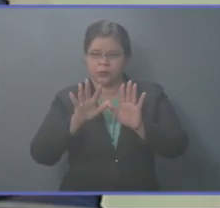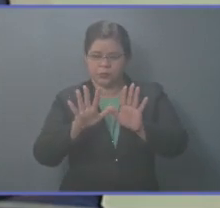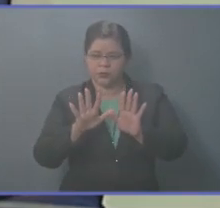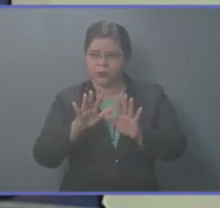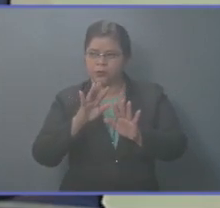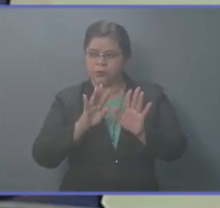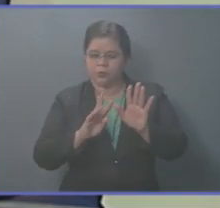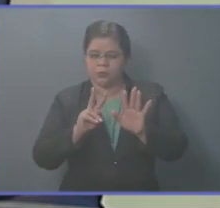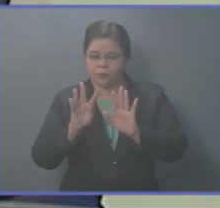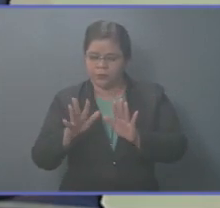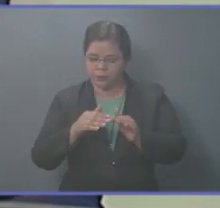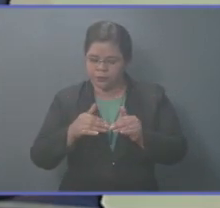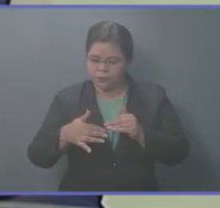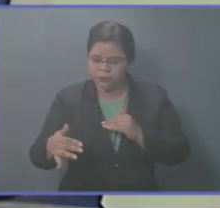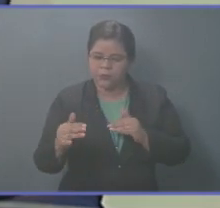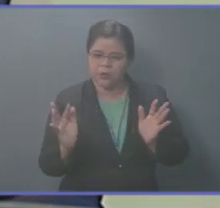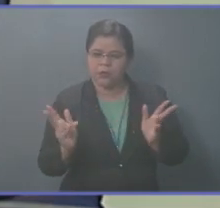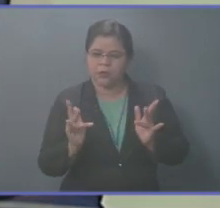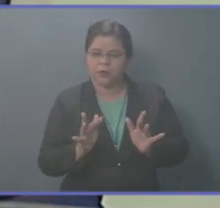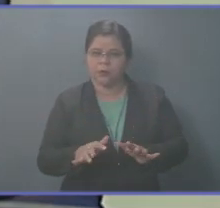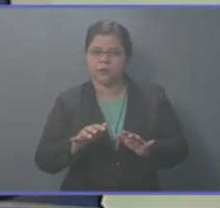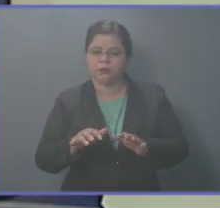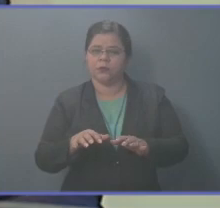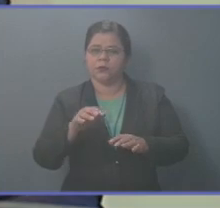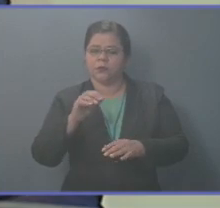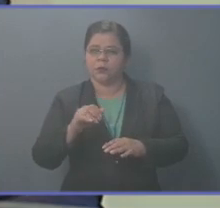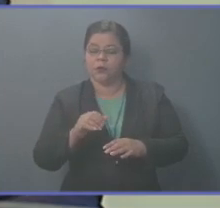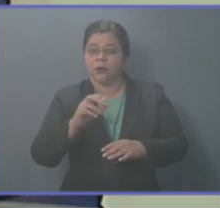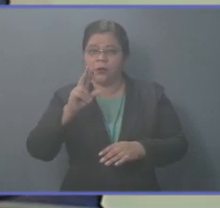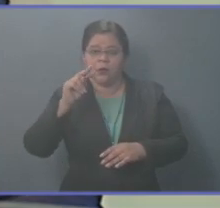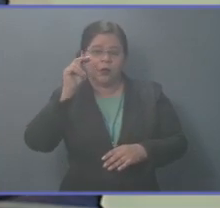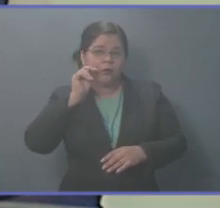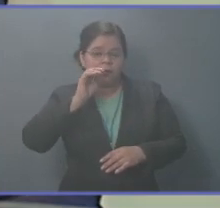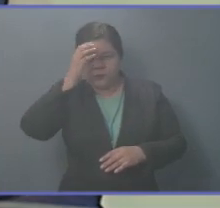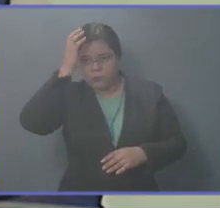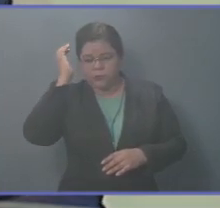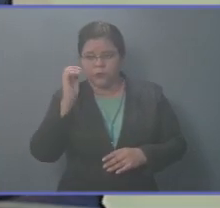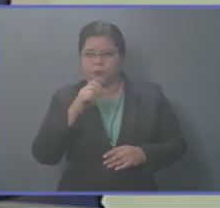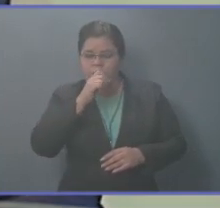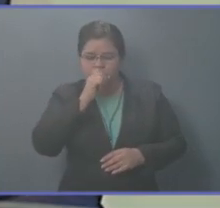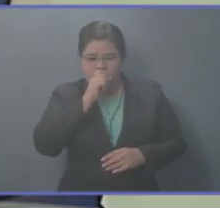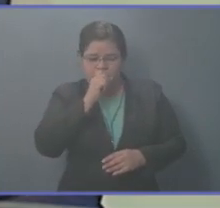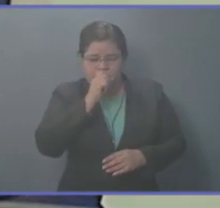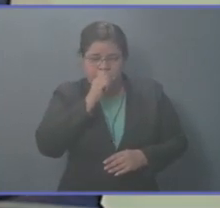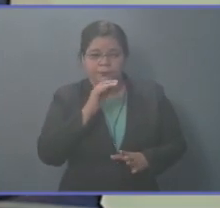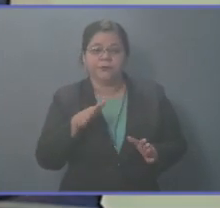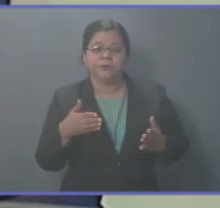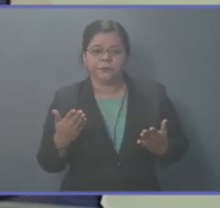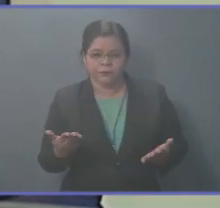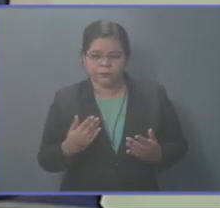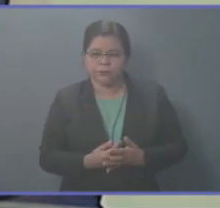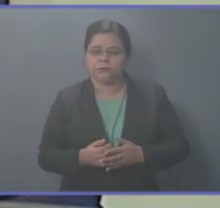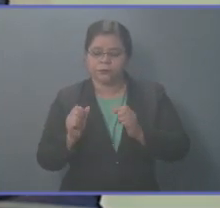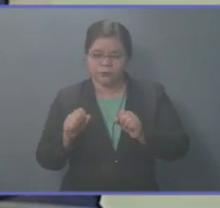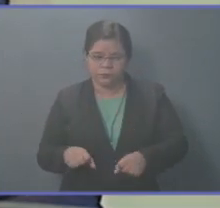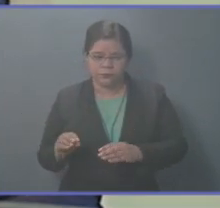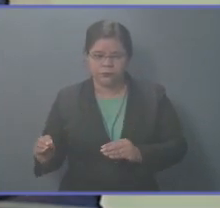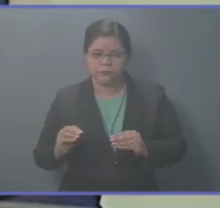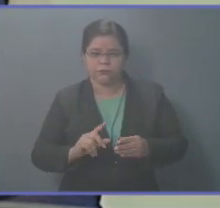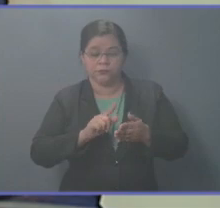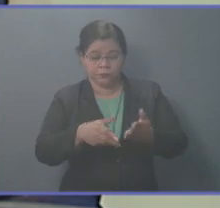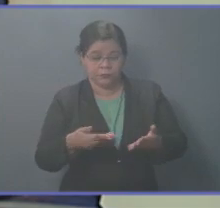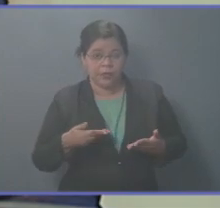adelante, en la plenaria de Asamblea Legislativa Nayib Bukele, militares, con el fin de que se ejerza el derecho a